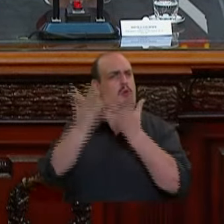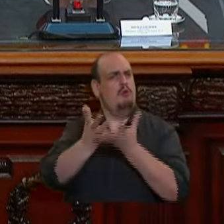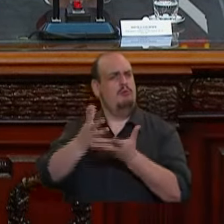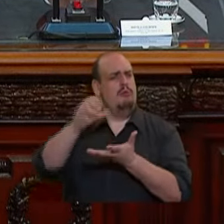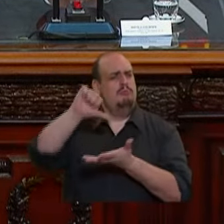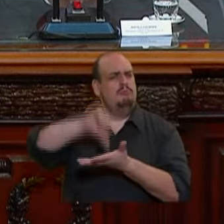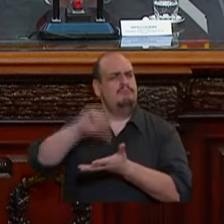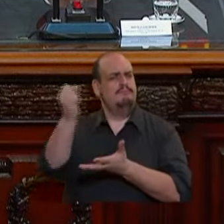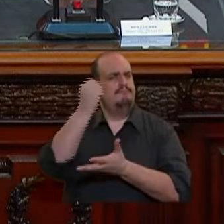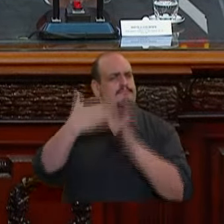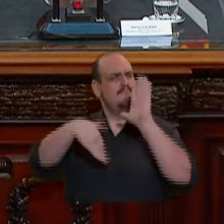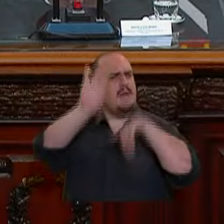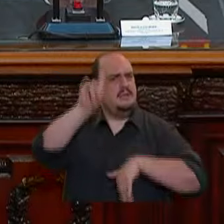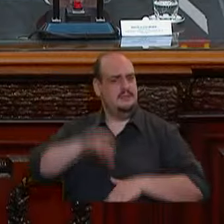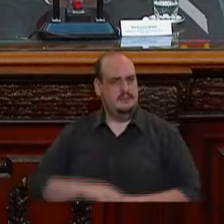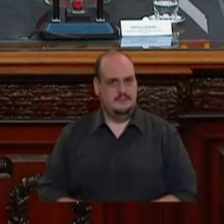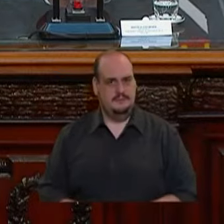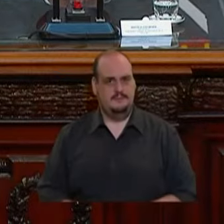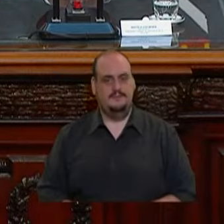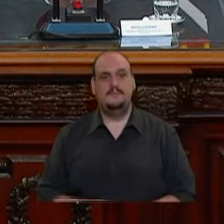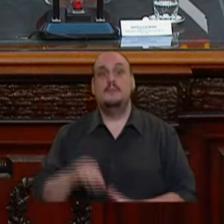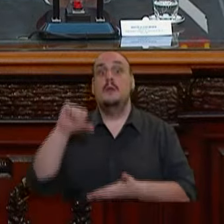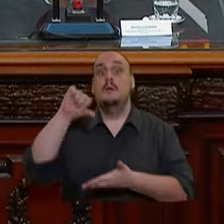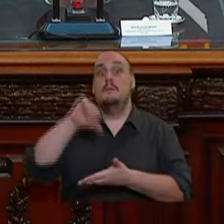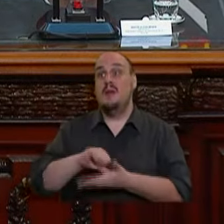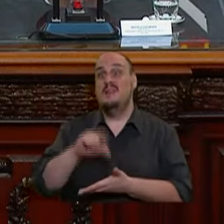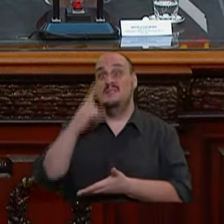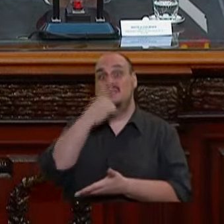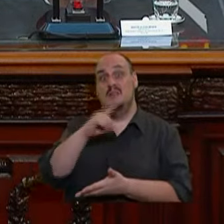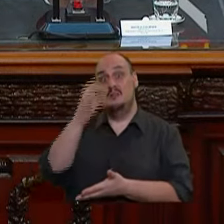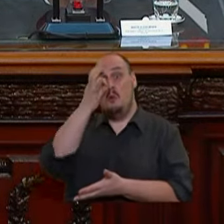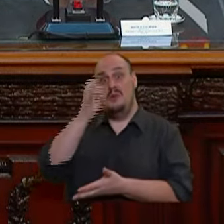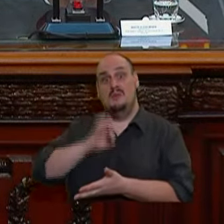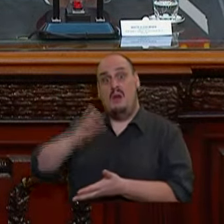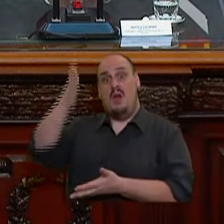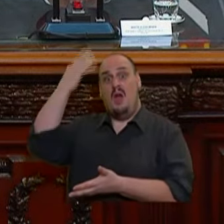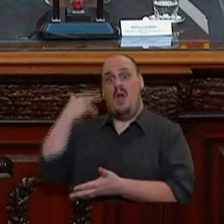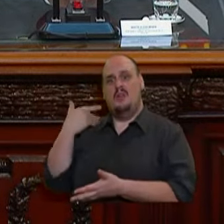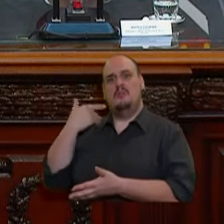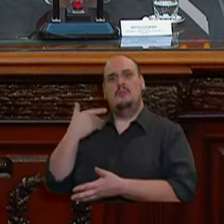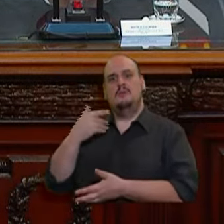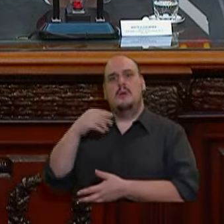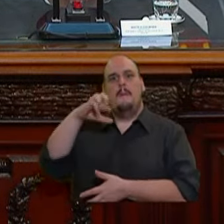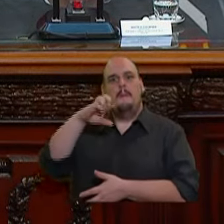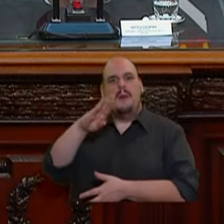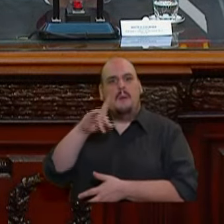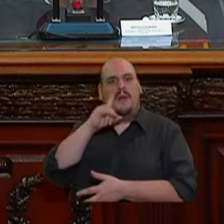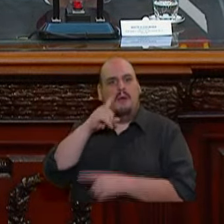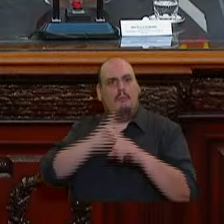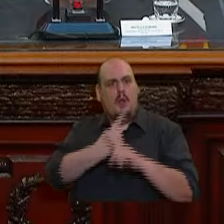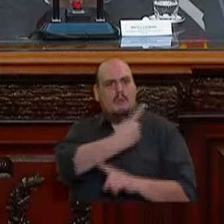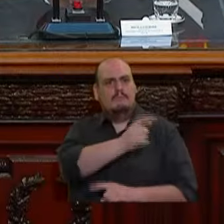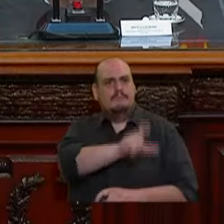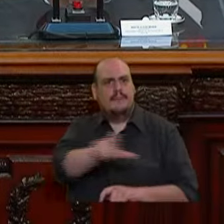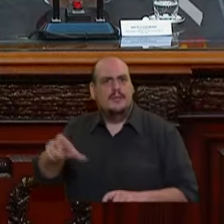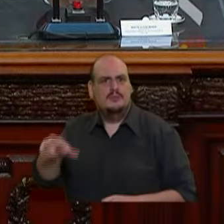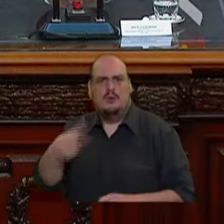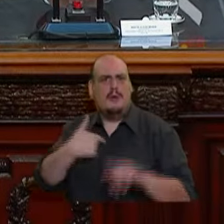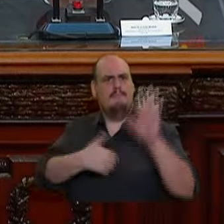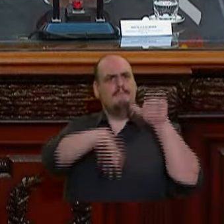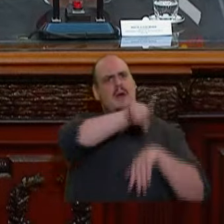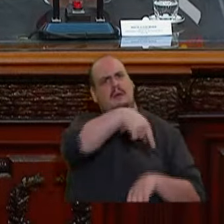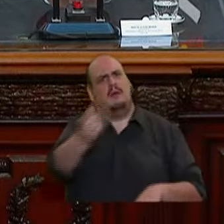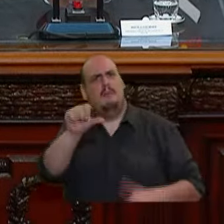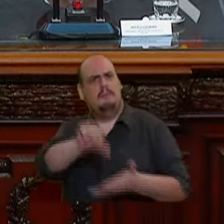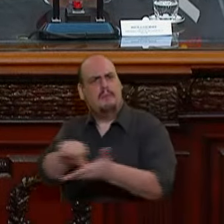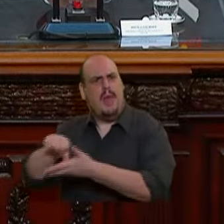mundo. Un país que hace 120 años tenía uno de los 3 PBI per cápita más altos del mundo y recibía inmigrantes de